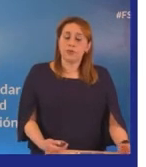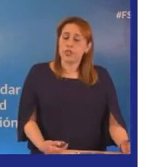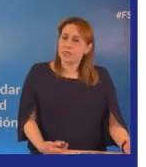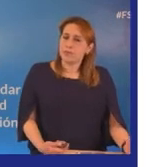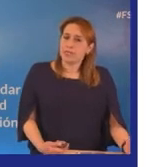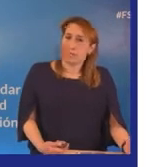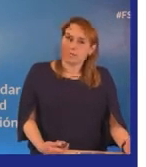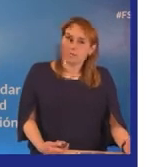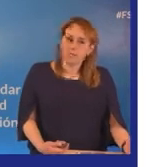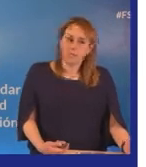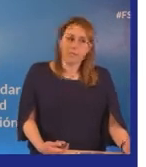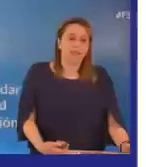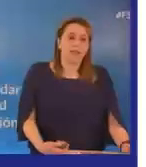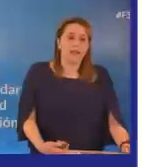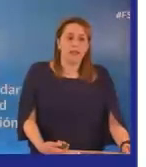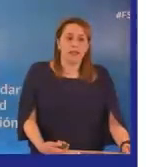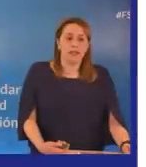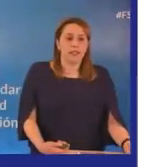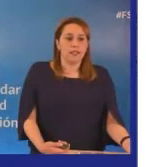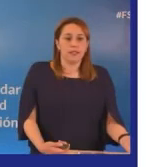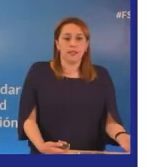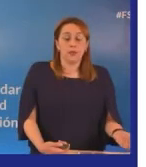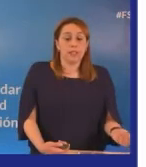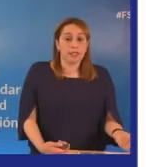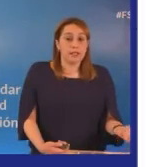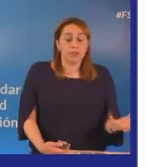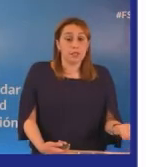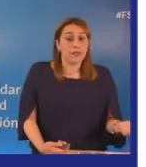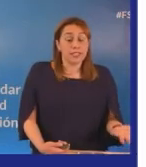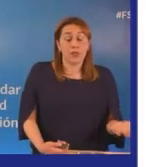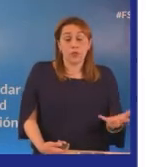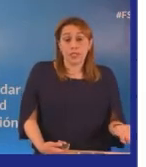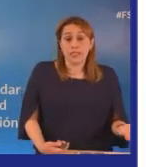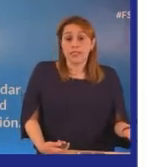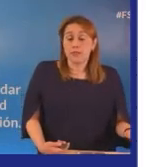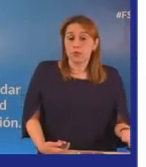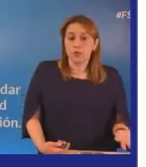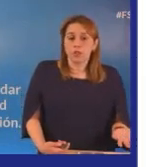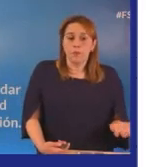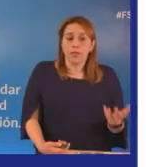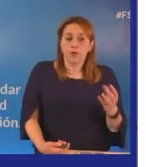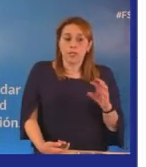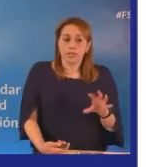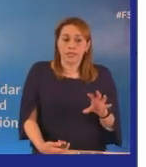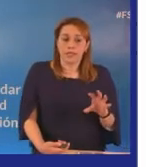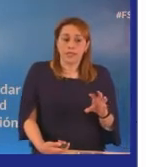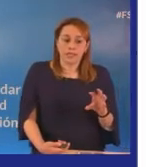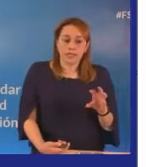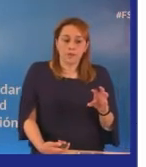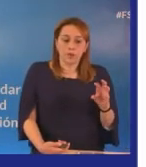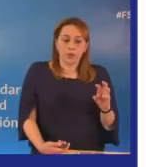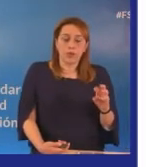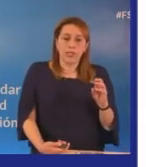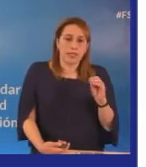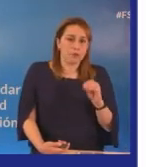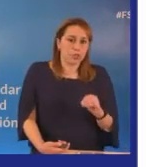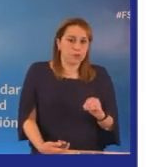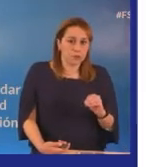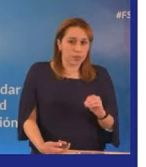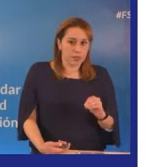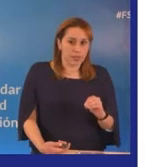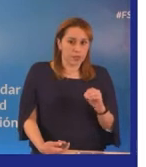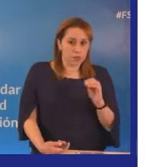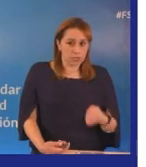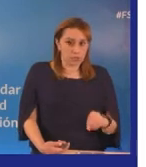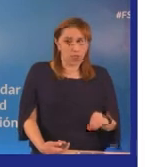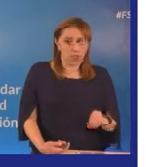Hay muchísimas técnicas, es un abanico grandísimo, pero estas técnicas se pueden utilizar muchísimo